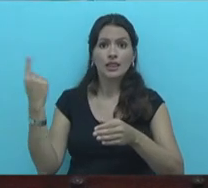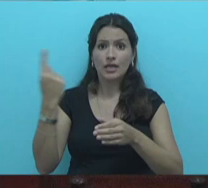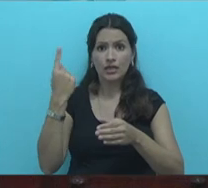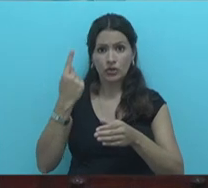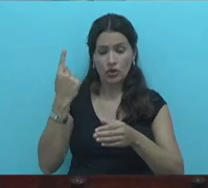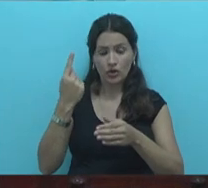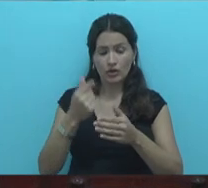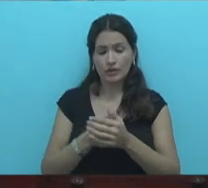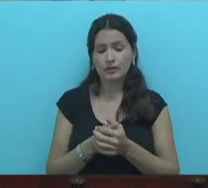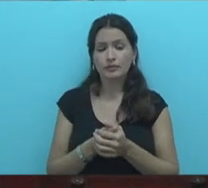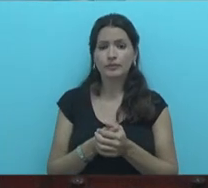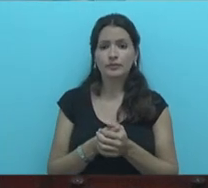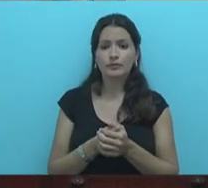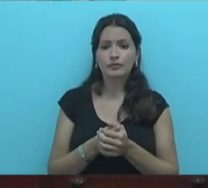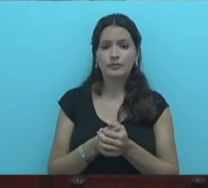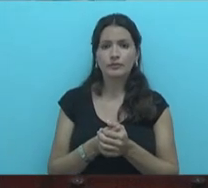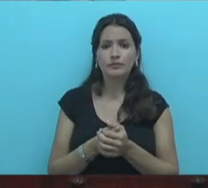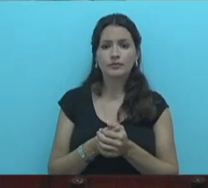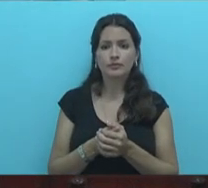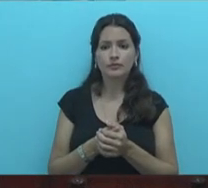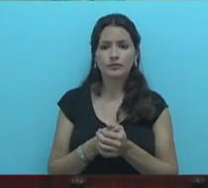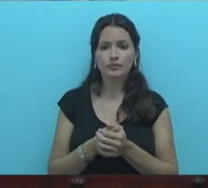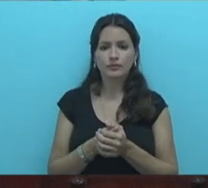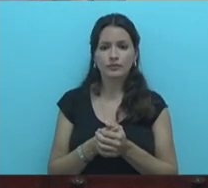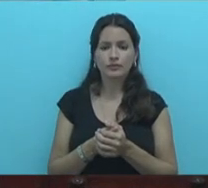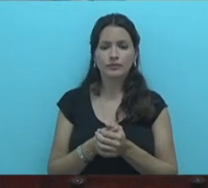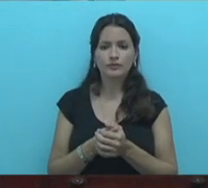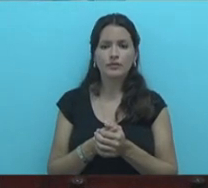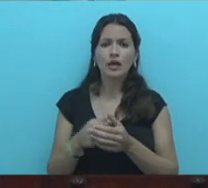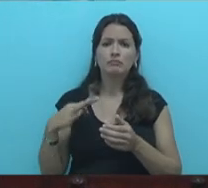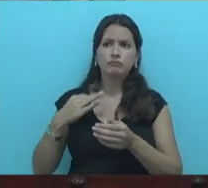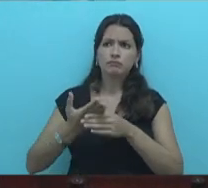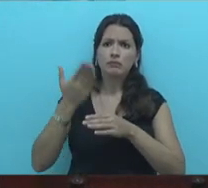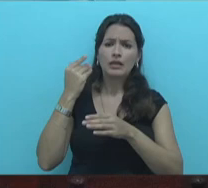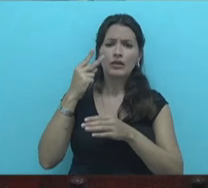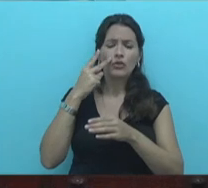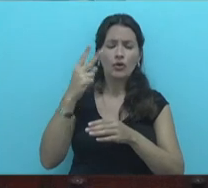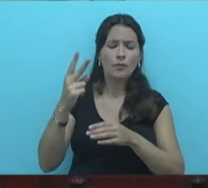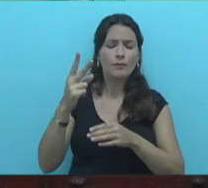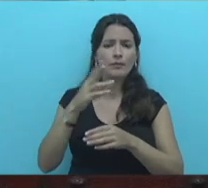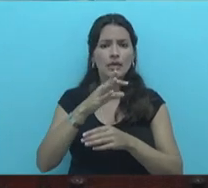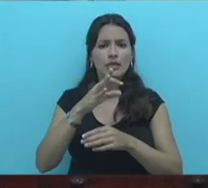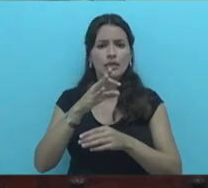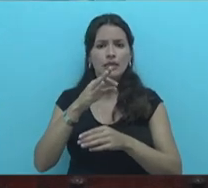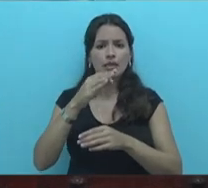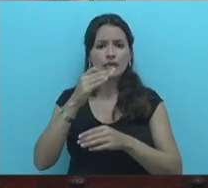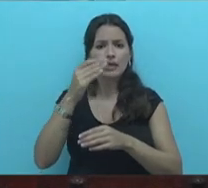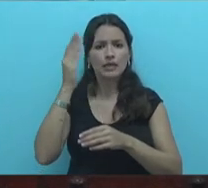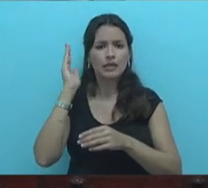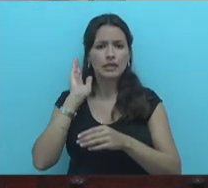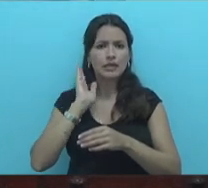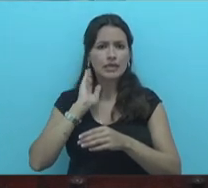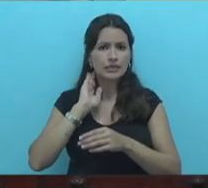número 2225 del 14 y 2226 del 14 y que producto del número acotado de vacantes no pudieron acceder